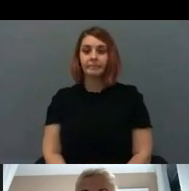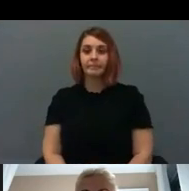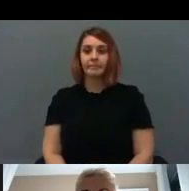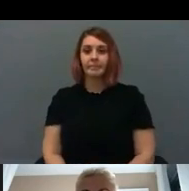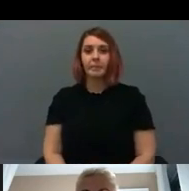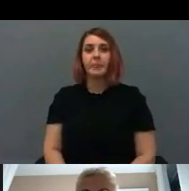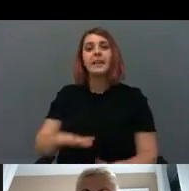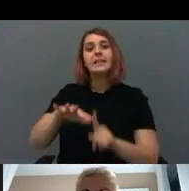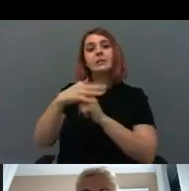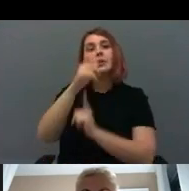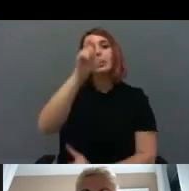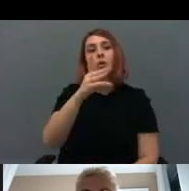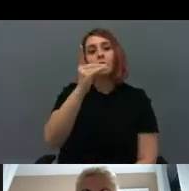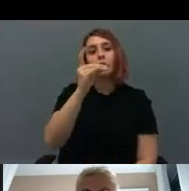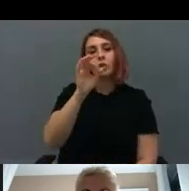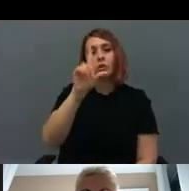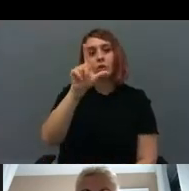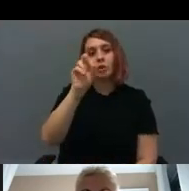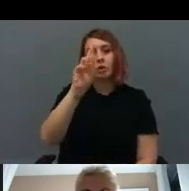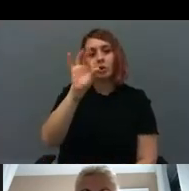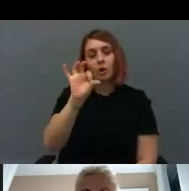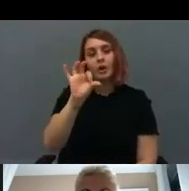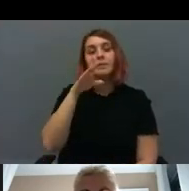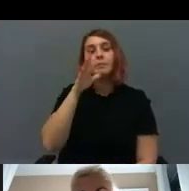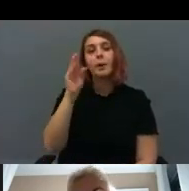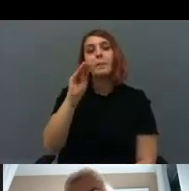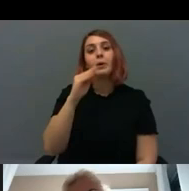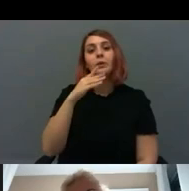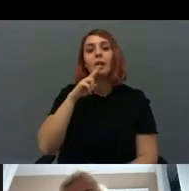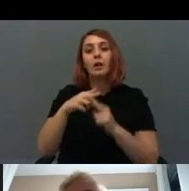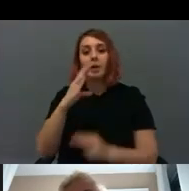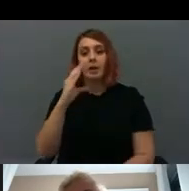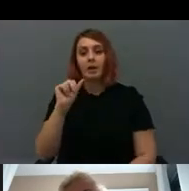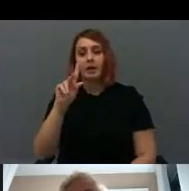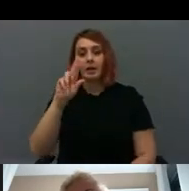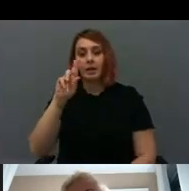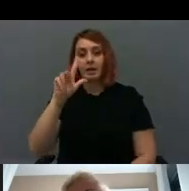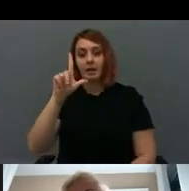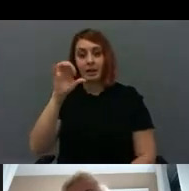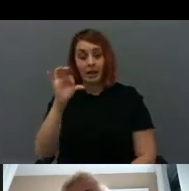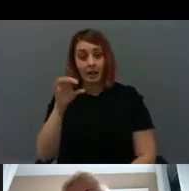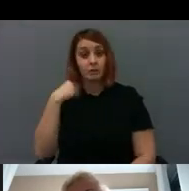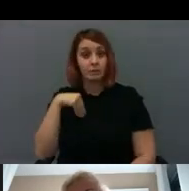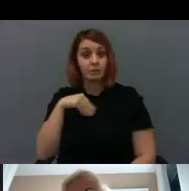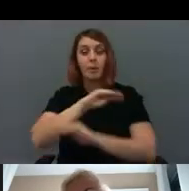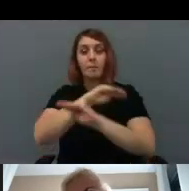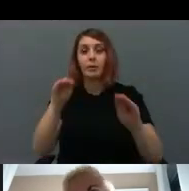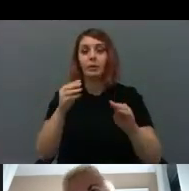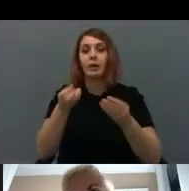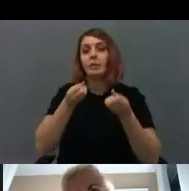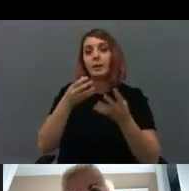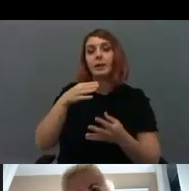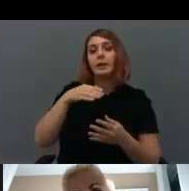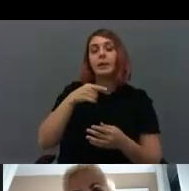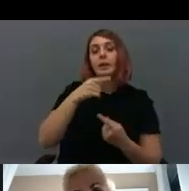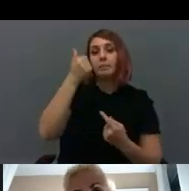Y en tu caso, Dolores, era una pregunta que formulaba en este caso Carlos y que la lanzaba al conjunto de la mesa, tanto a Miguel Ángel,